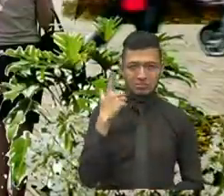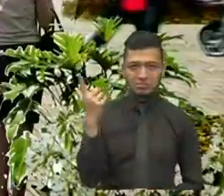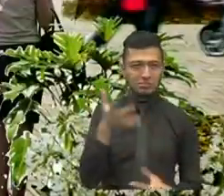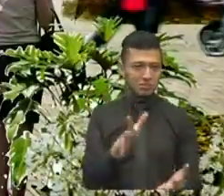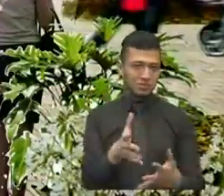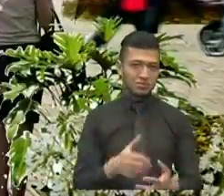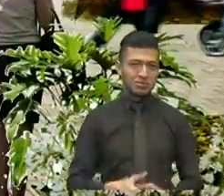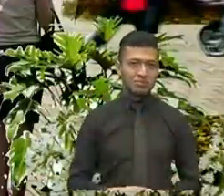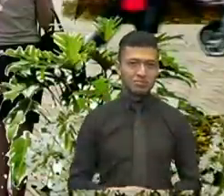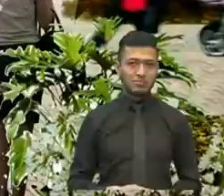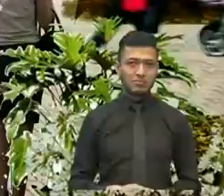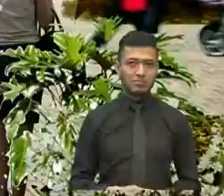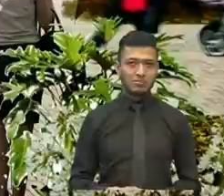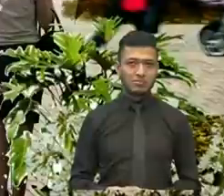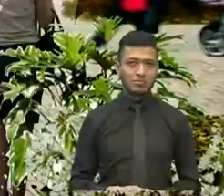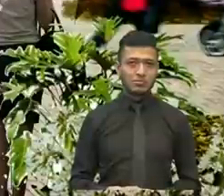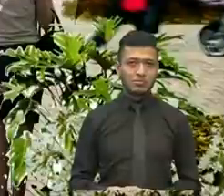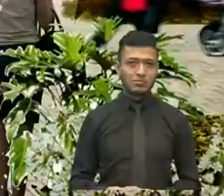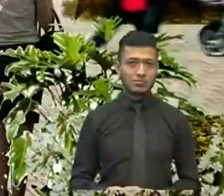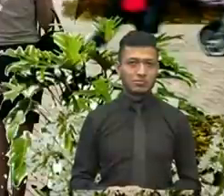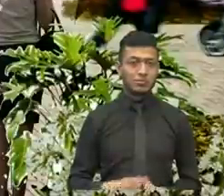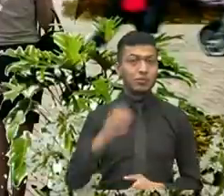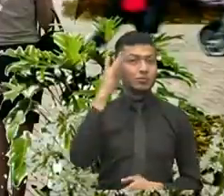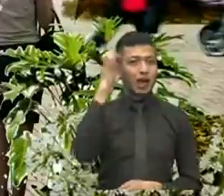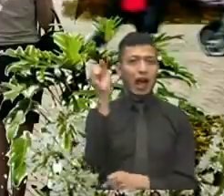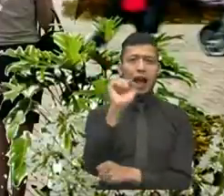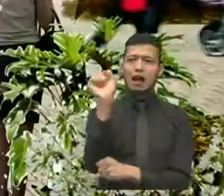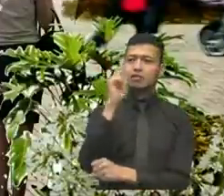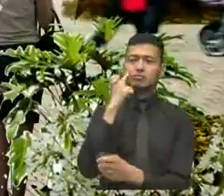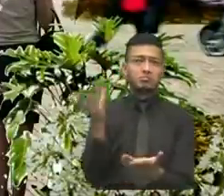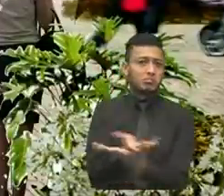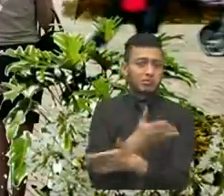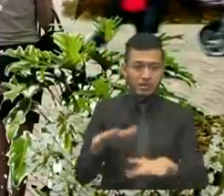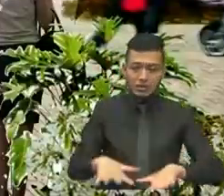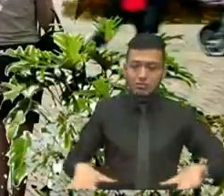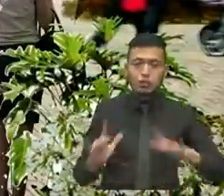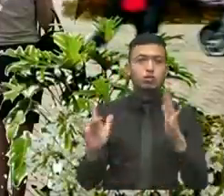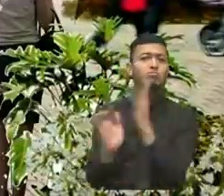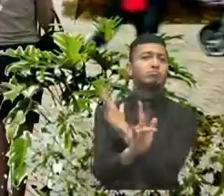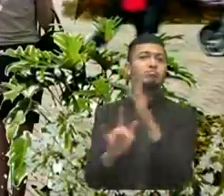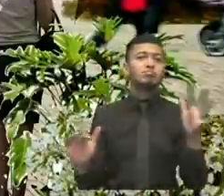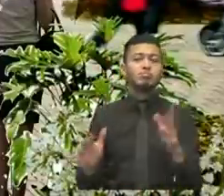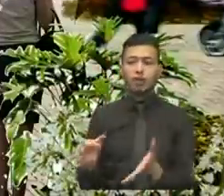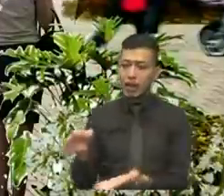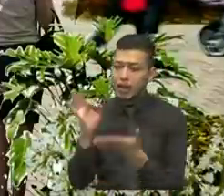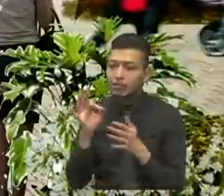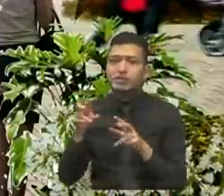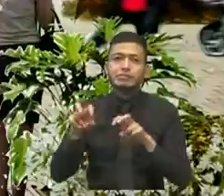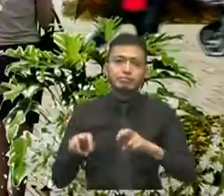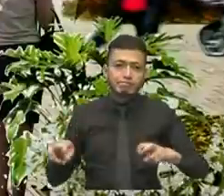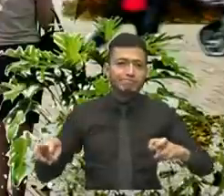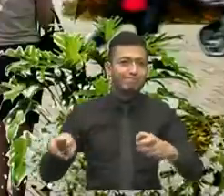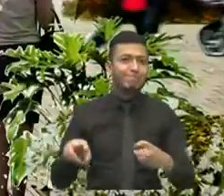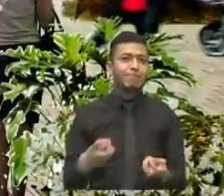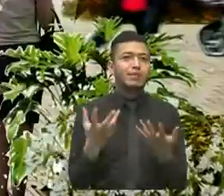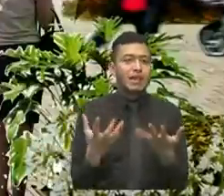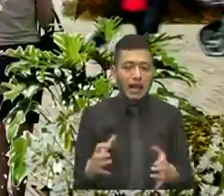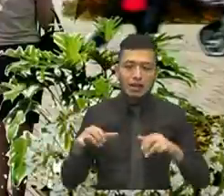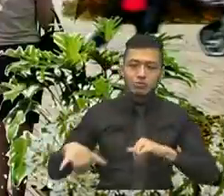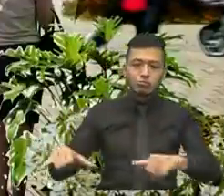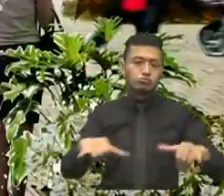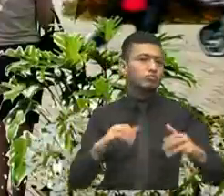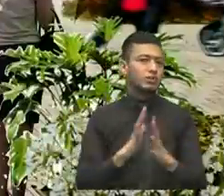¿Por qué? Porque se fueron los carros. Adiós. Ahora todo el espacio es de los peatones, de los cafés, de los que queremos estar en el